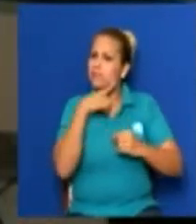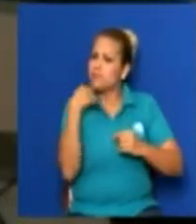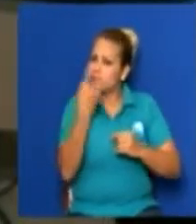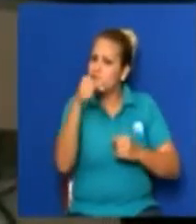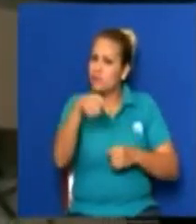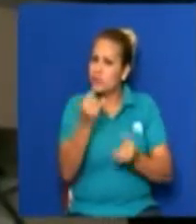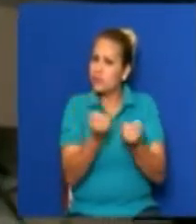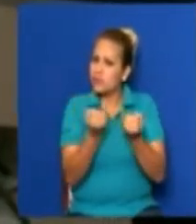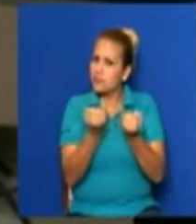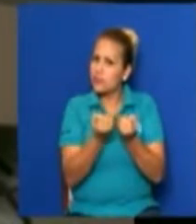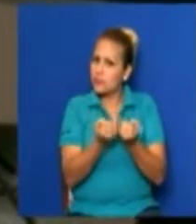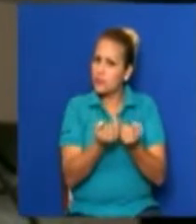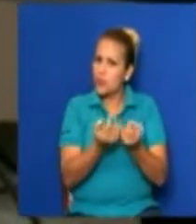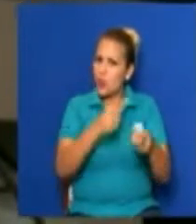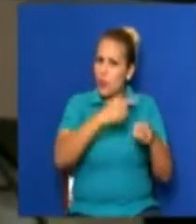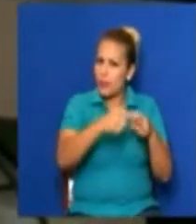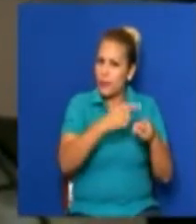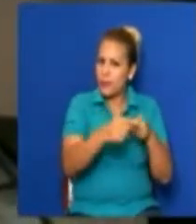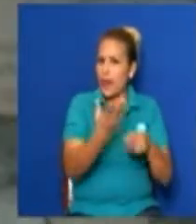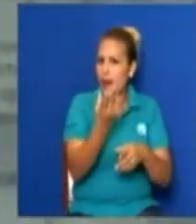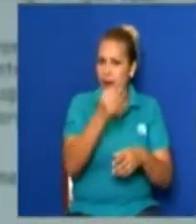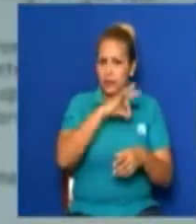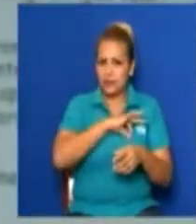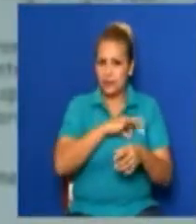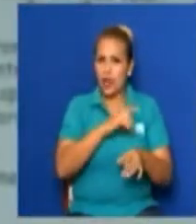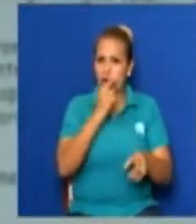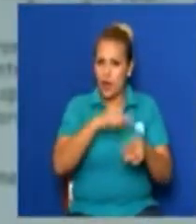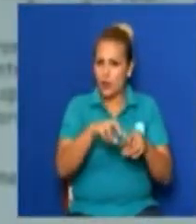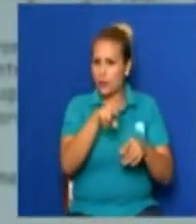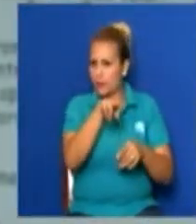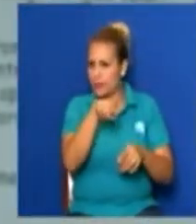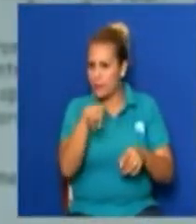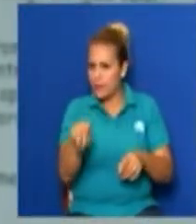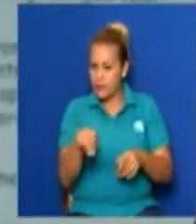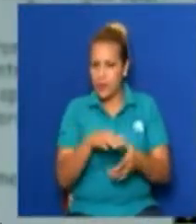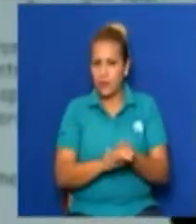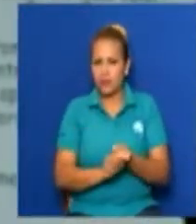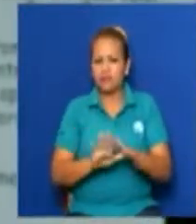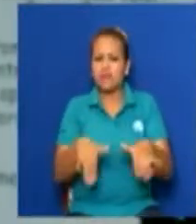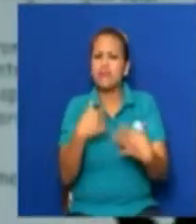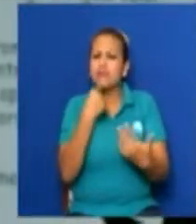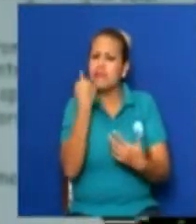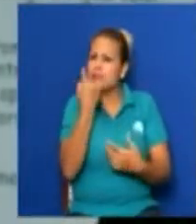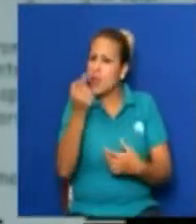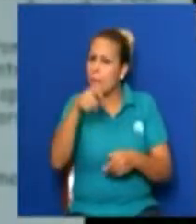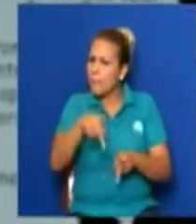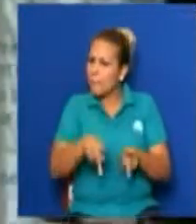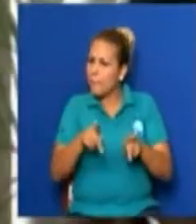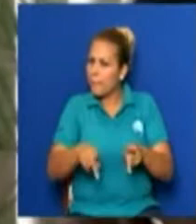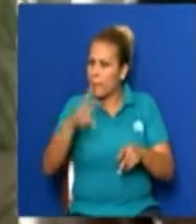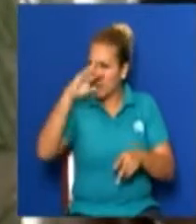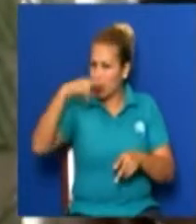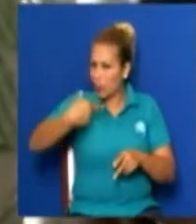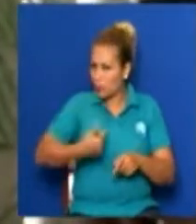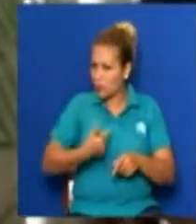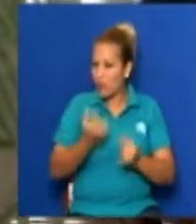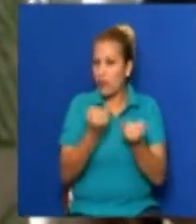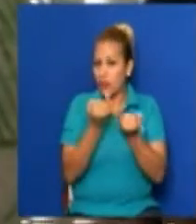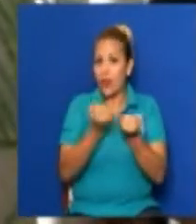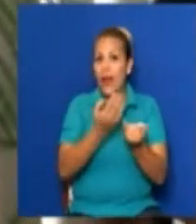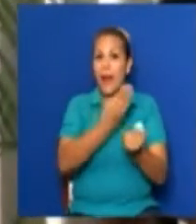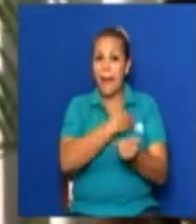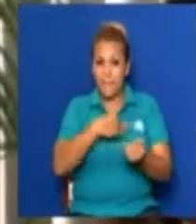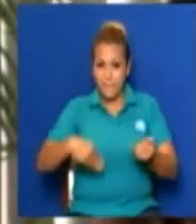mismo por igual remuneración. ¿A quién le corresponde eso? Le corresponde al Ministerio del Trabajo, pero